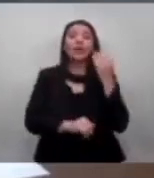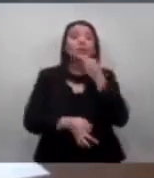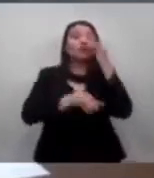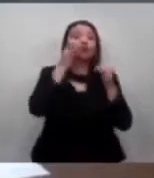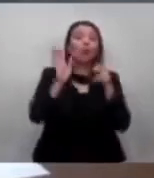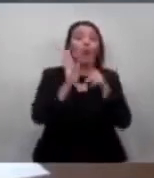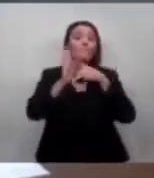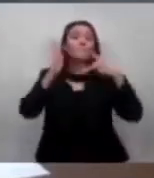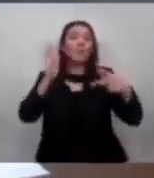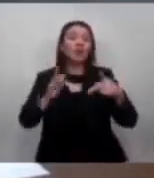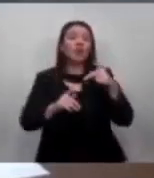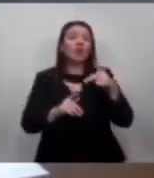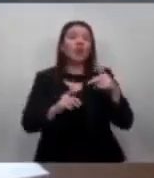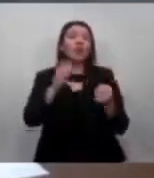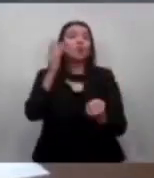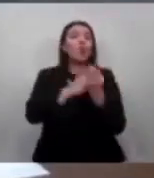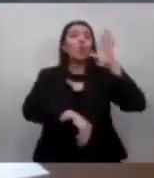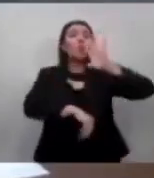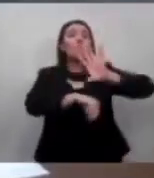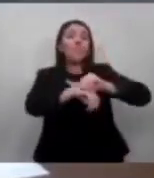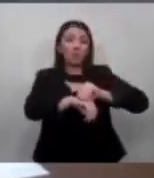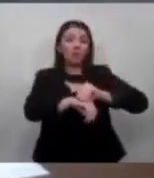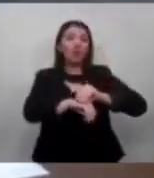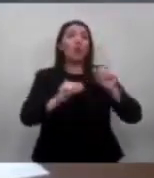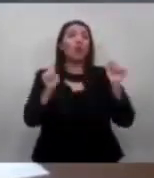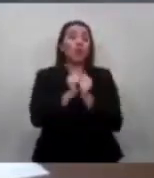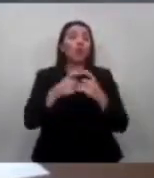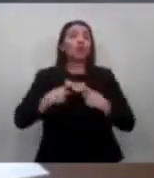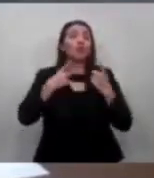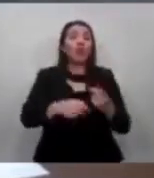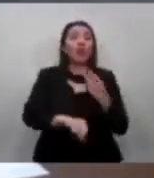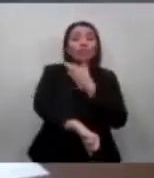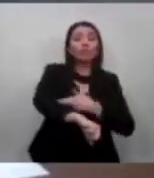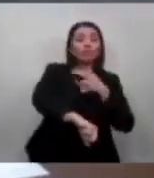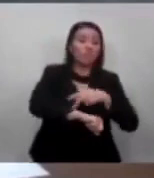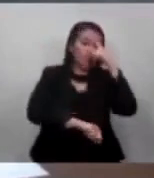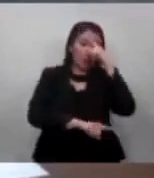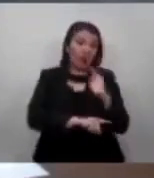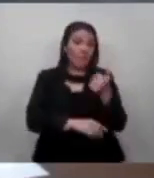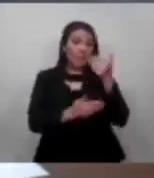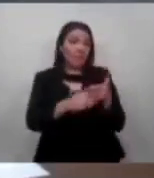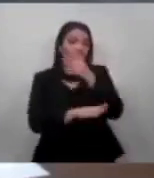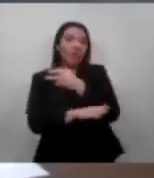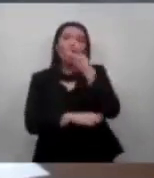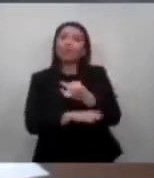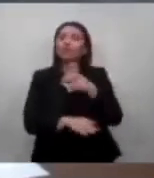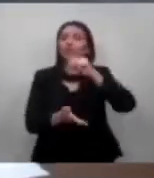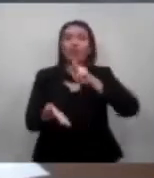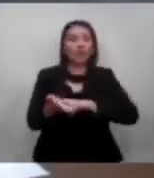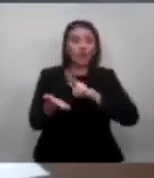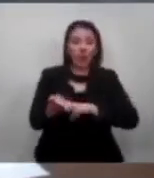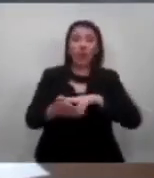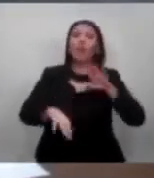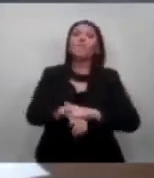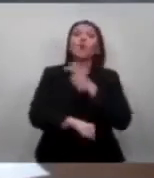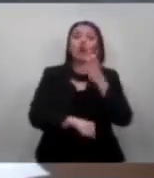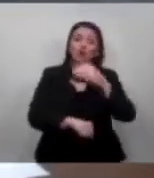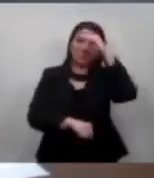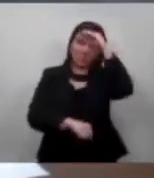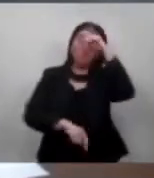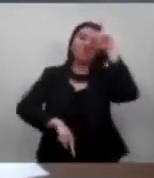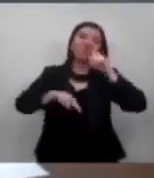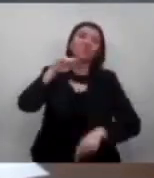en el periódico oficial una nueva licencia, prorrogándose los efectos de la primera, lo que no fue valorado. Por tanto, se propone